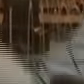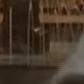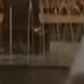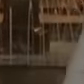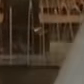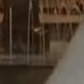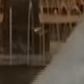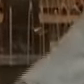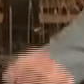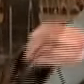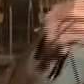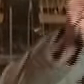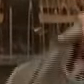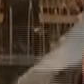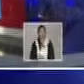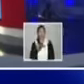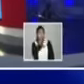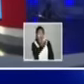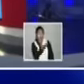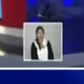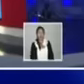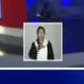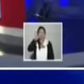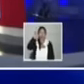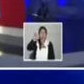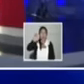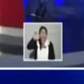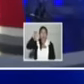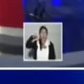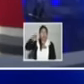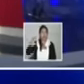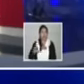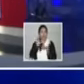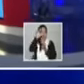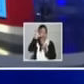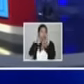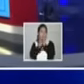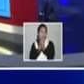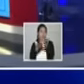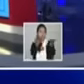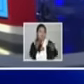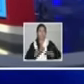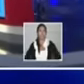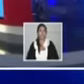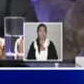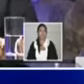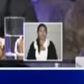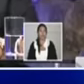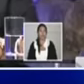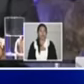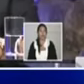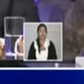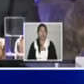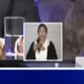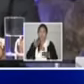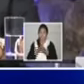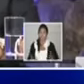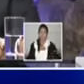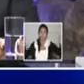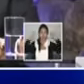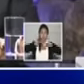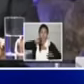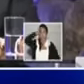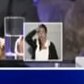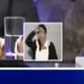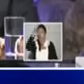retorno, Rosana, dame un segundo, por favor. Bien, Carla. Carla ha estado siguiendo durante todas estas horas el debate desde